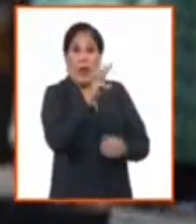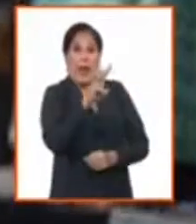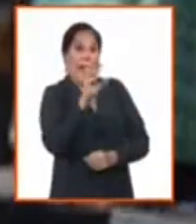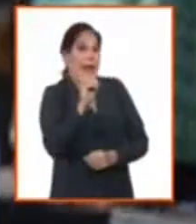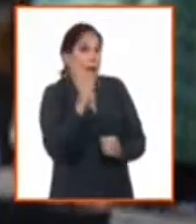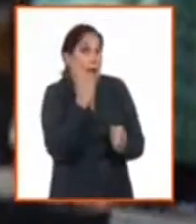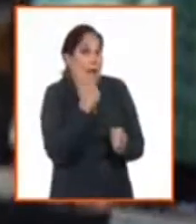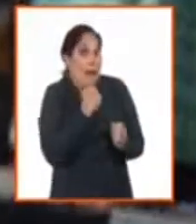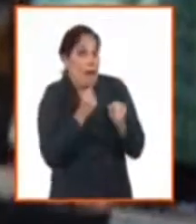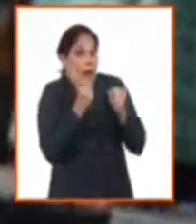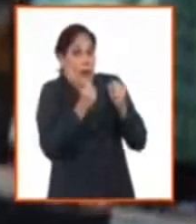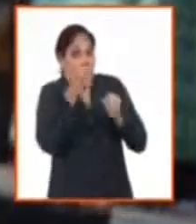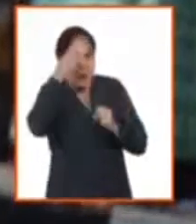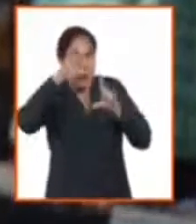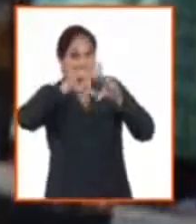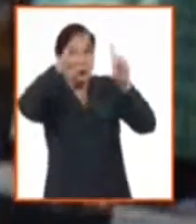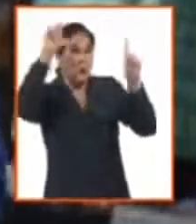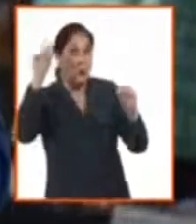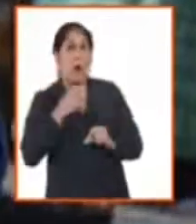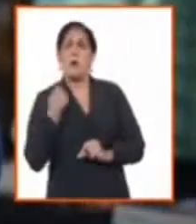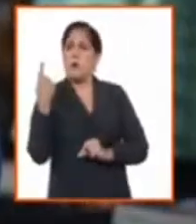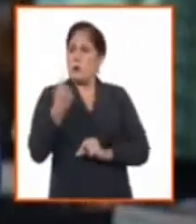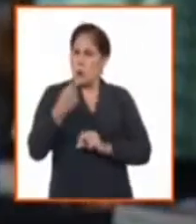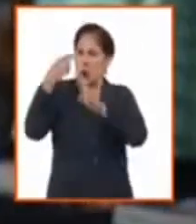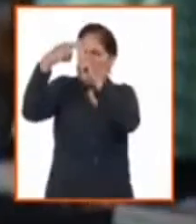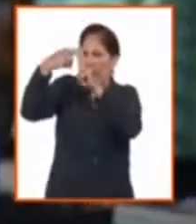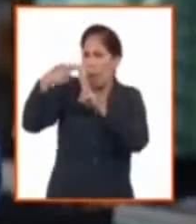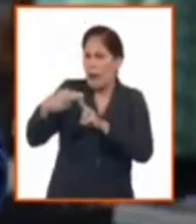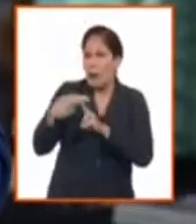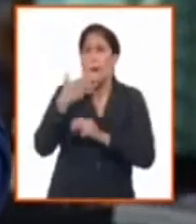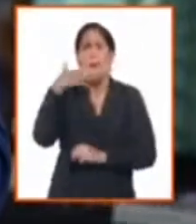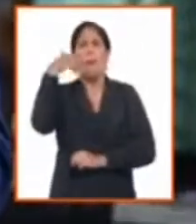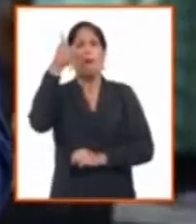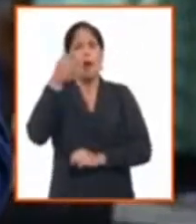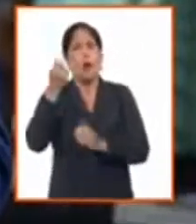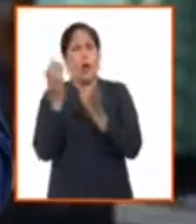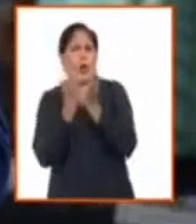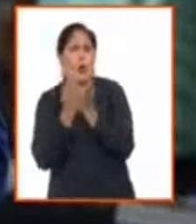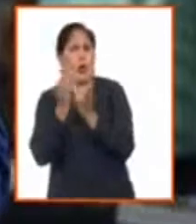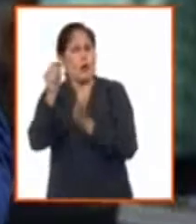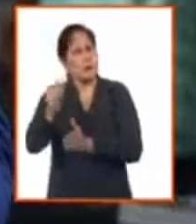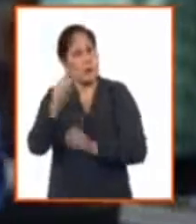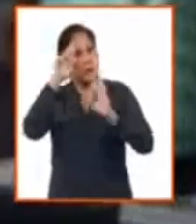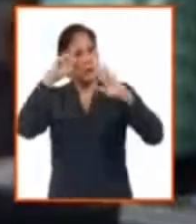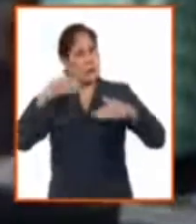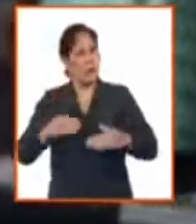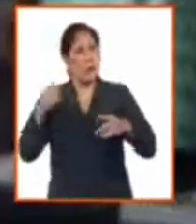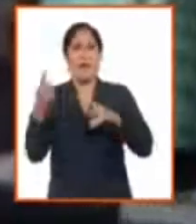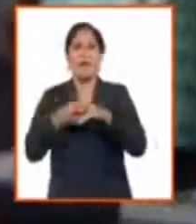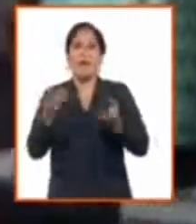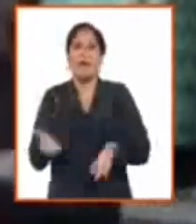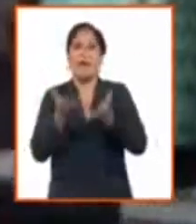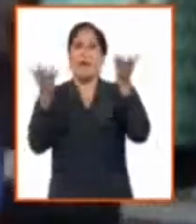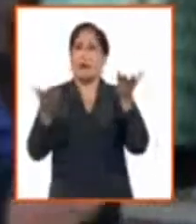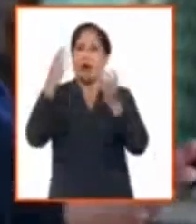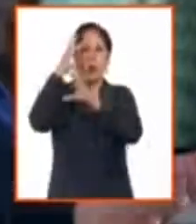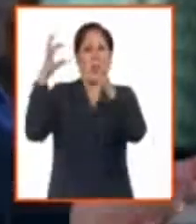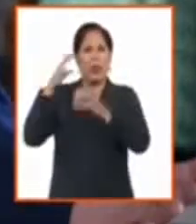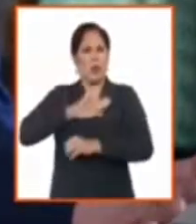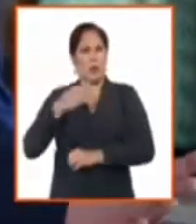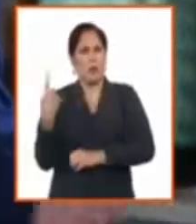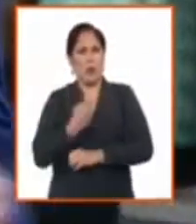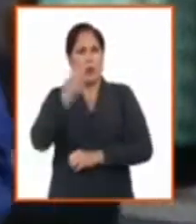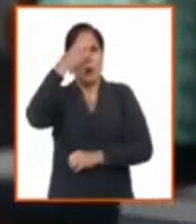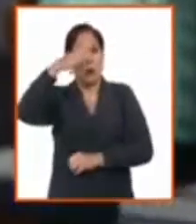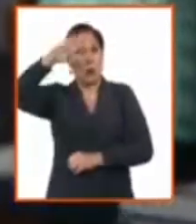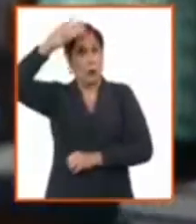más grande que nuestra isla estamos entre los países del hemisferio con mejores gentes de educación salud y desarrollo científico propio hoy